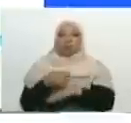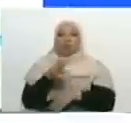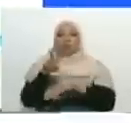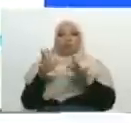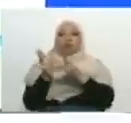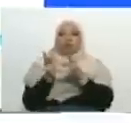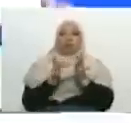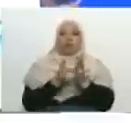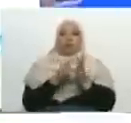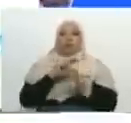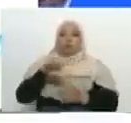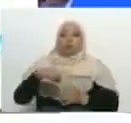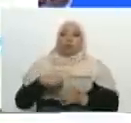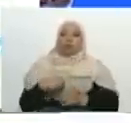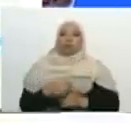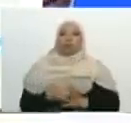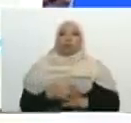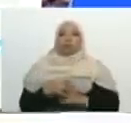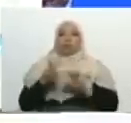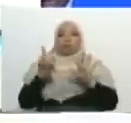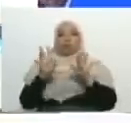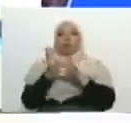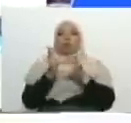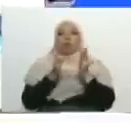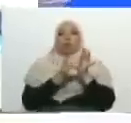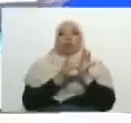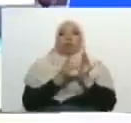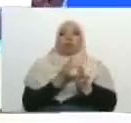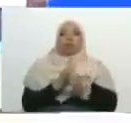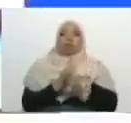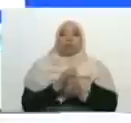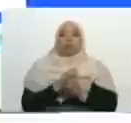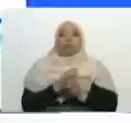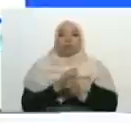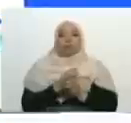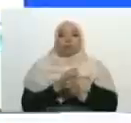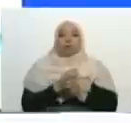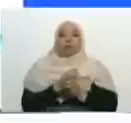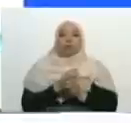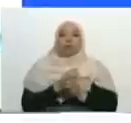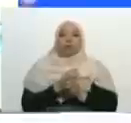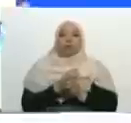esta carta. Esta carta del 7 de abril, ellos la hacen pública el 28.